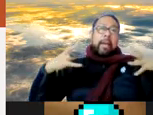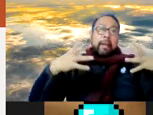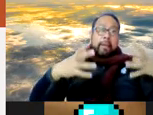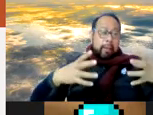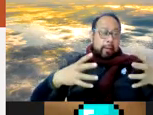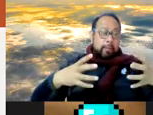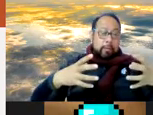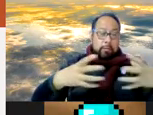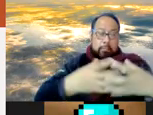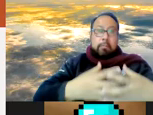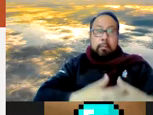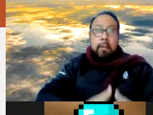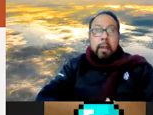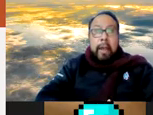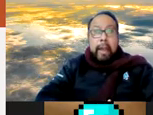si se